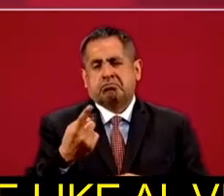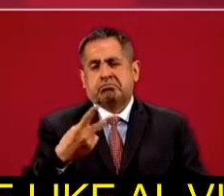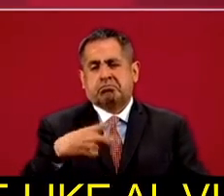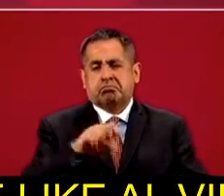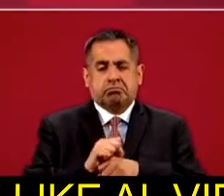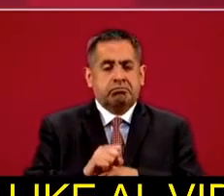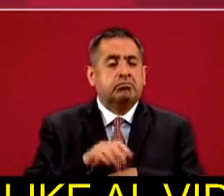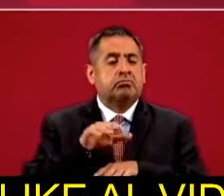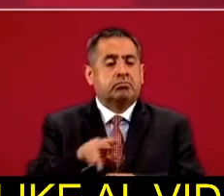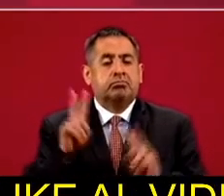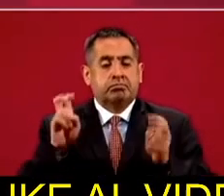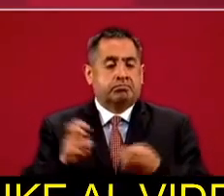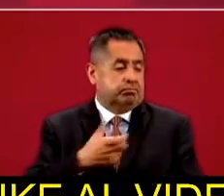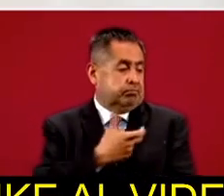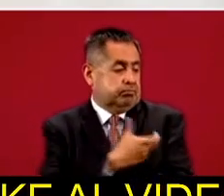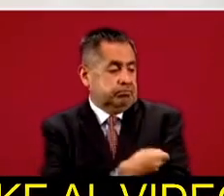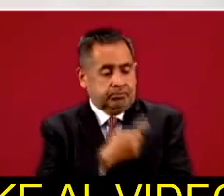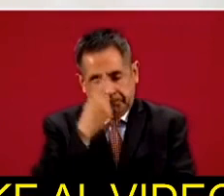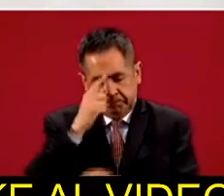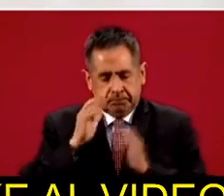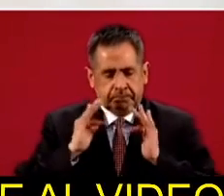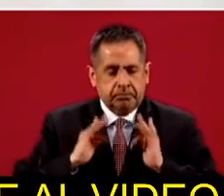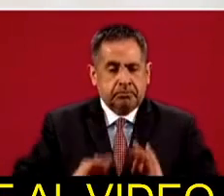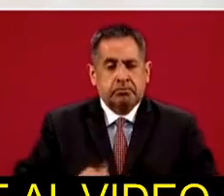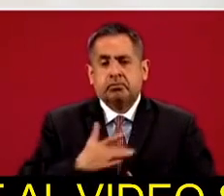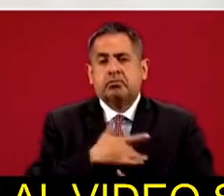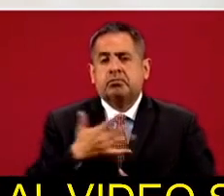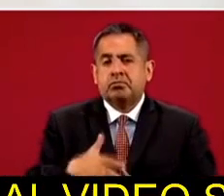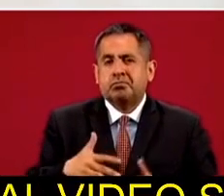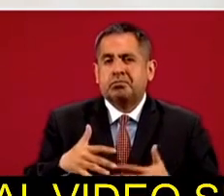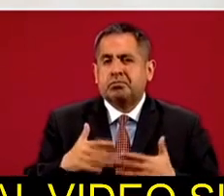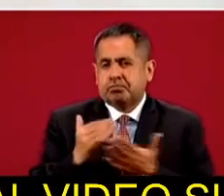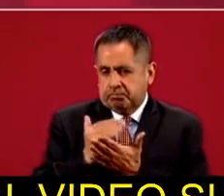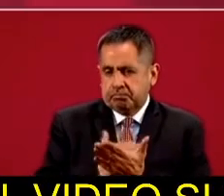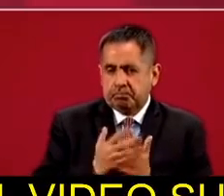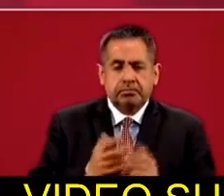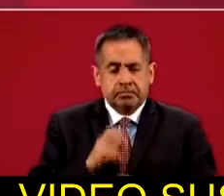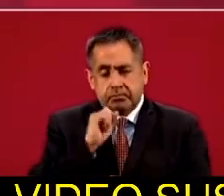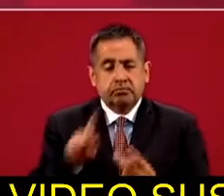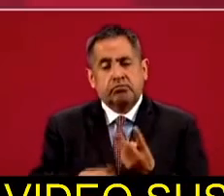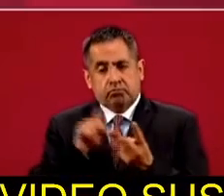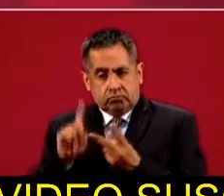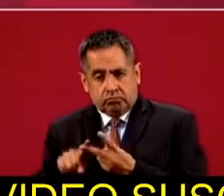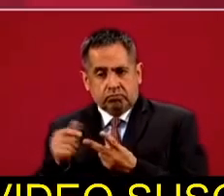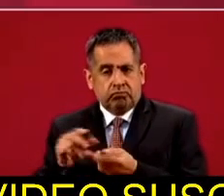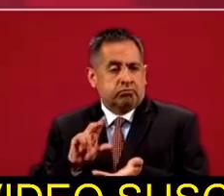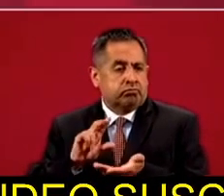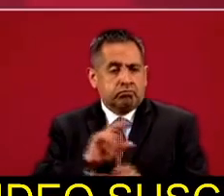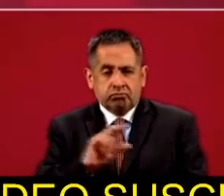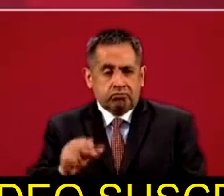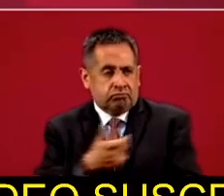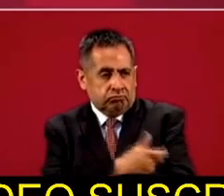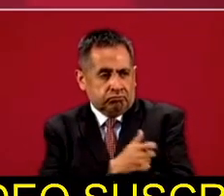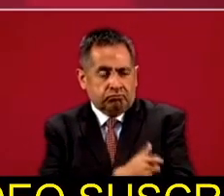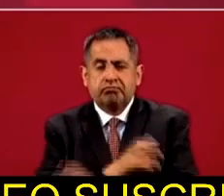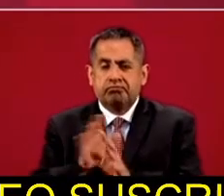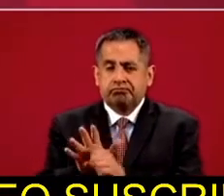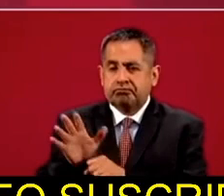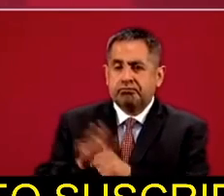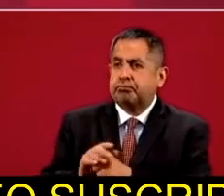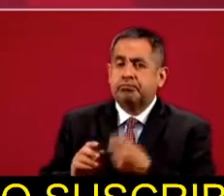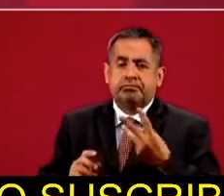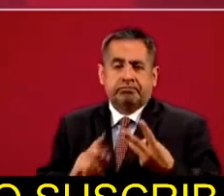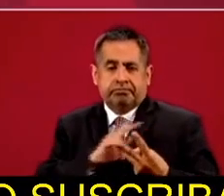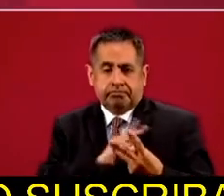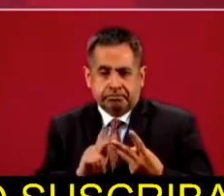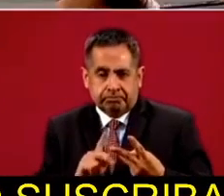sedación. Y en cuanto a los medicamentos estos, pues tenemos ya la posibilidad de que con 3 países, el otro es